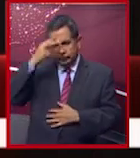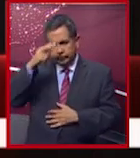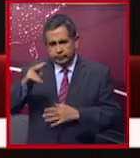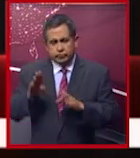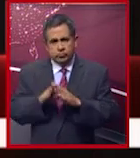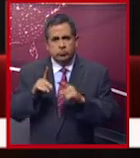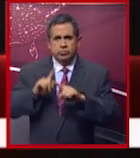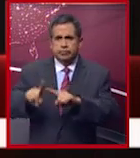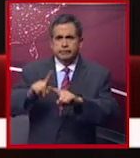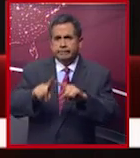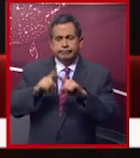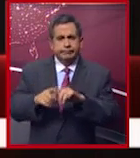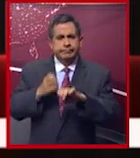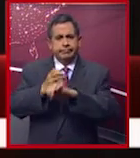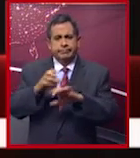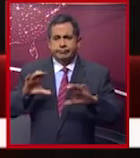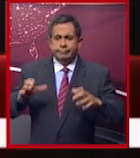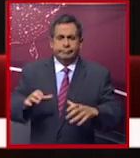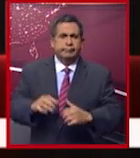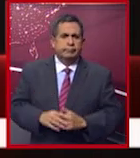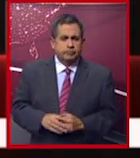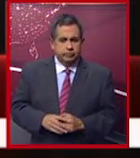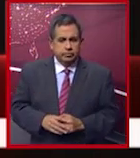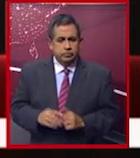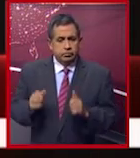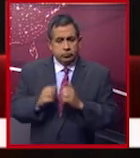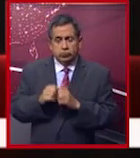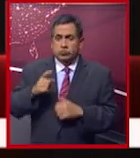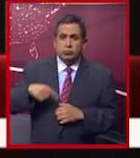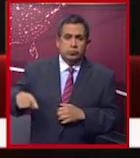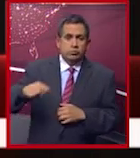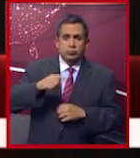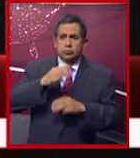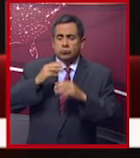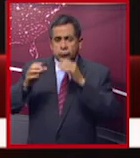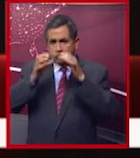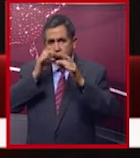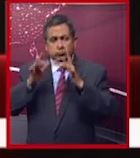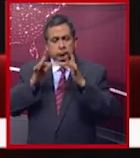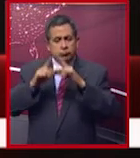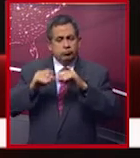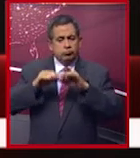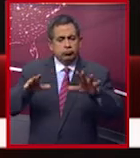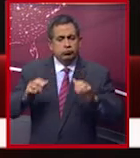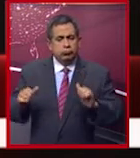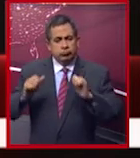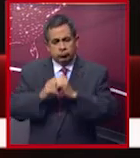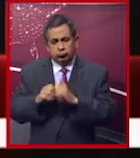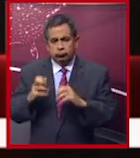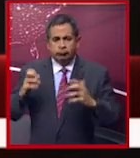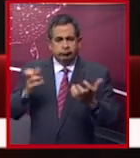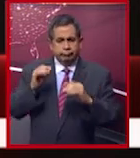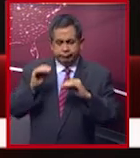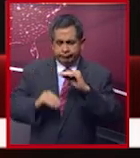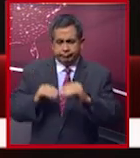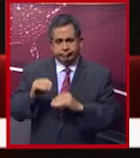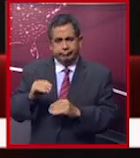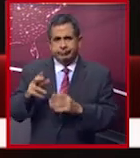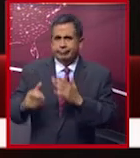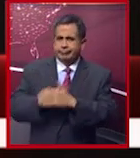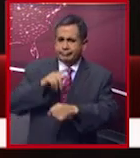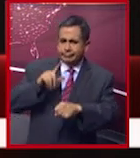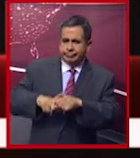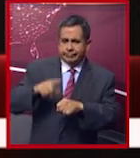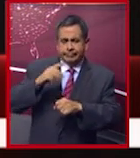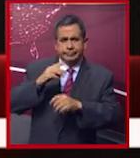y todas las entidades que lo componen, con los medios de comunicación, a través de la creación del Padrón